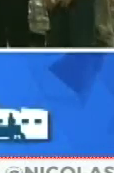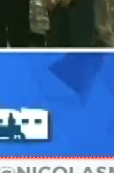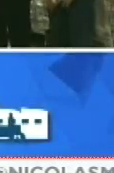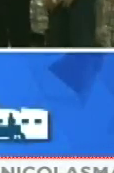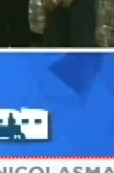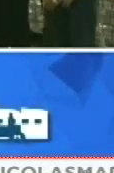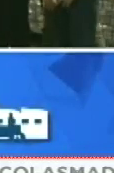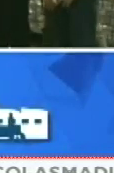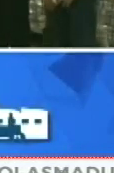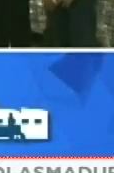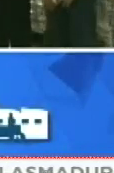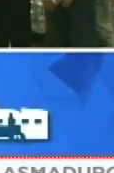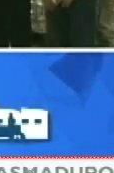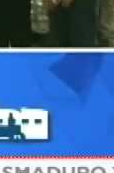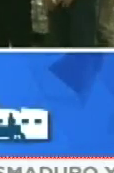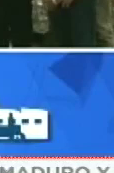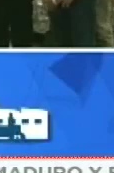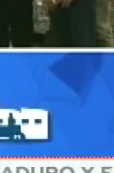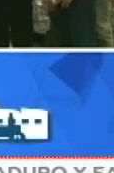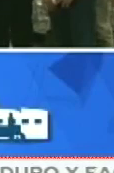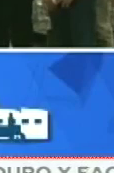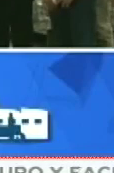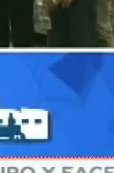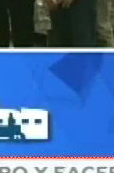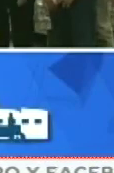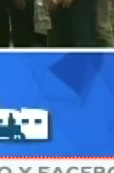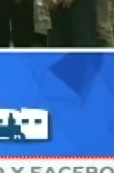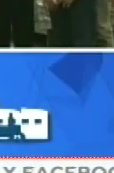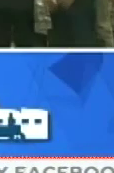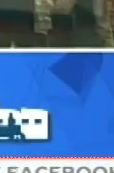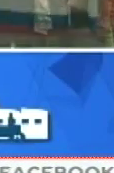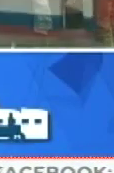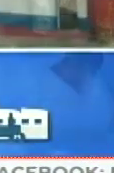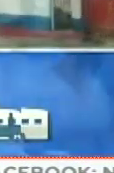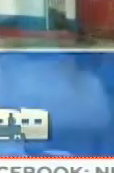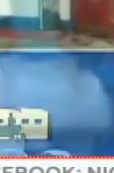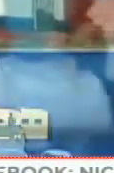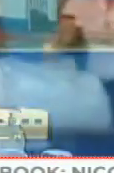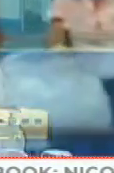país que produce y un país estamos seguros que vencerá, presidente. Muchas gracias.